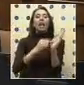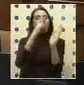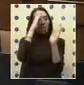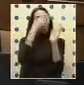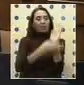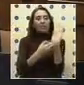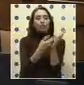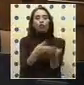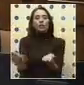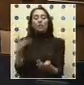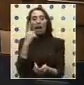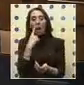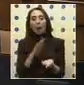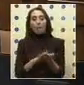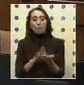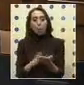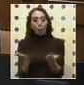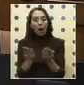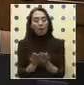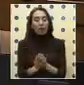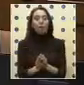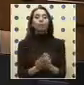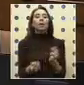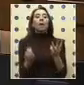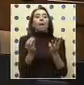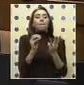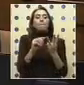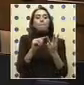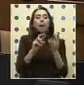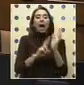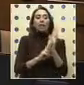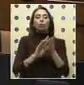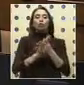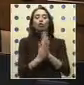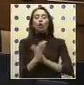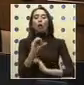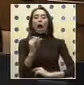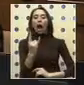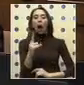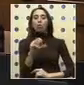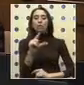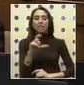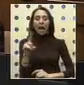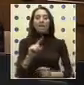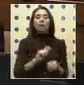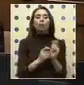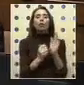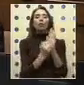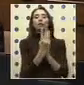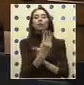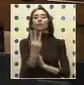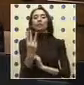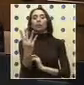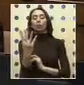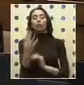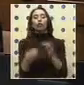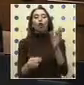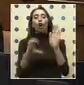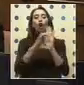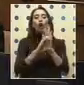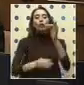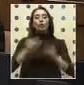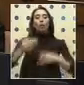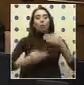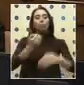excluye la prueba, a ampliar el recurso para todas las causales, y modificar el artículo 334 del Código Procesal Penal.